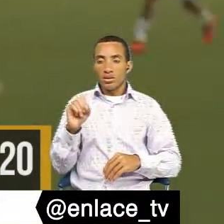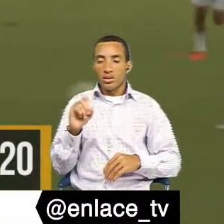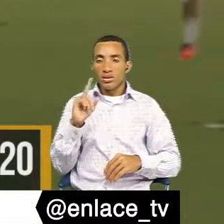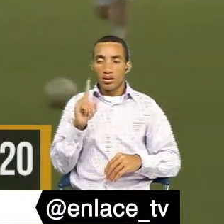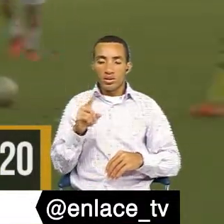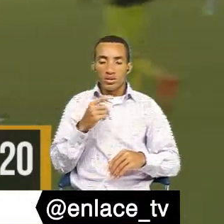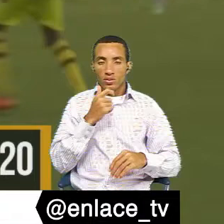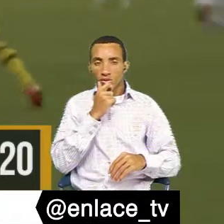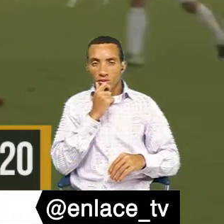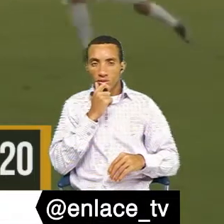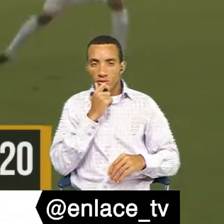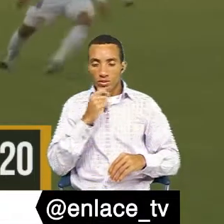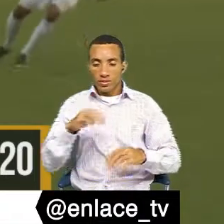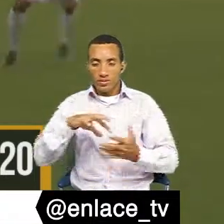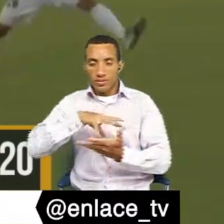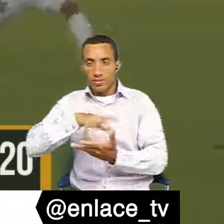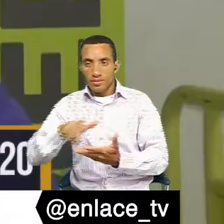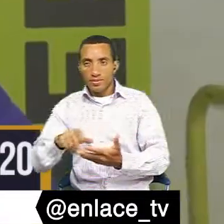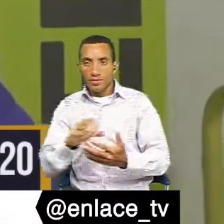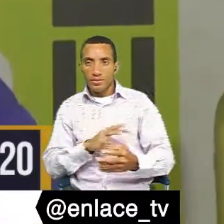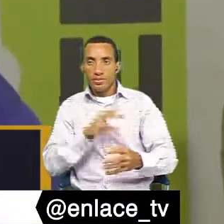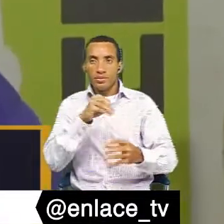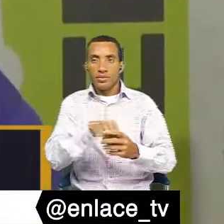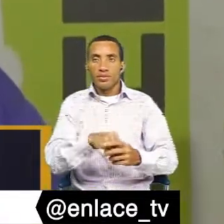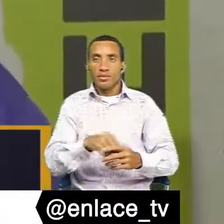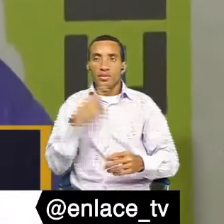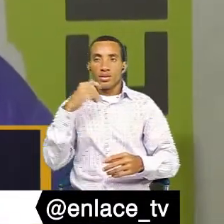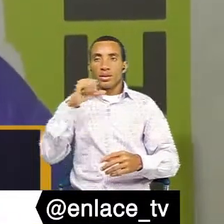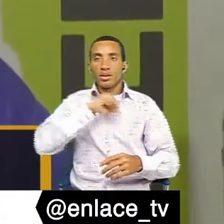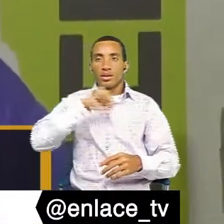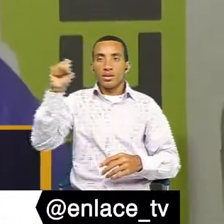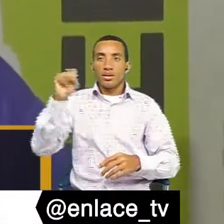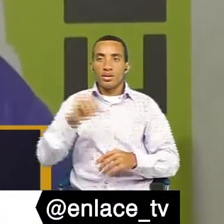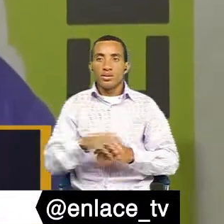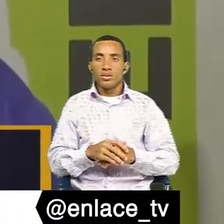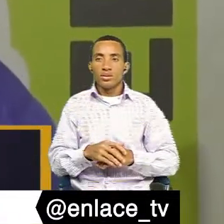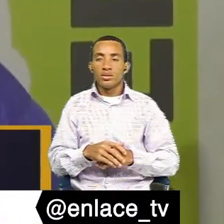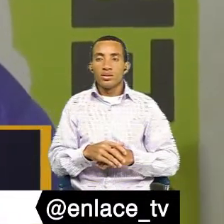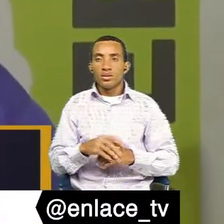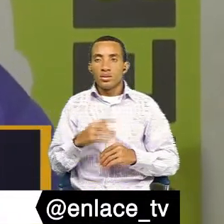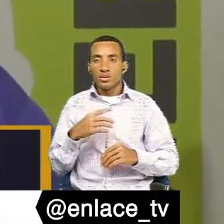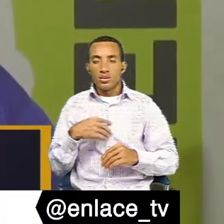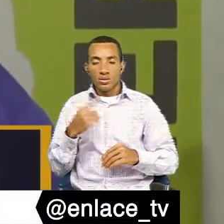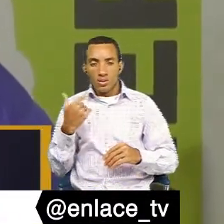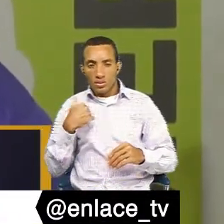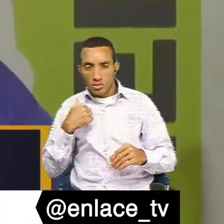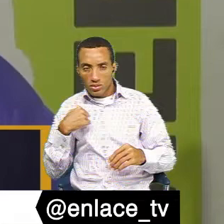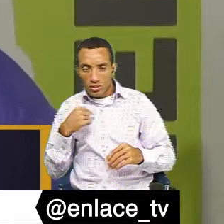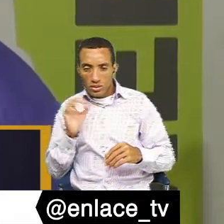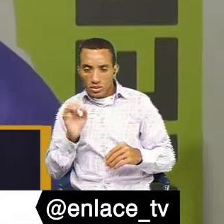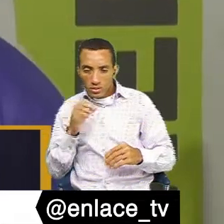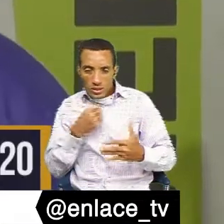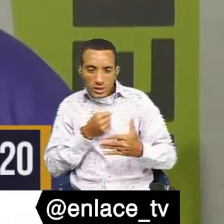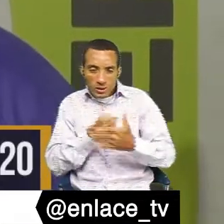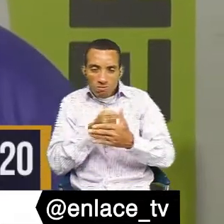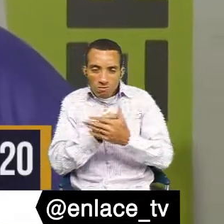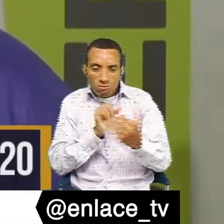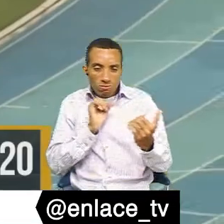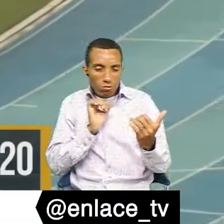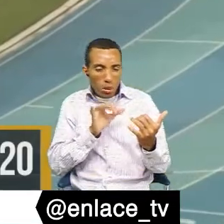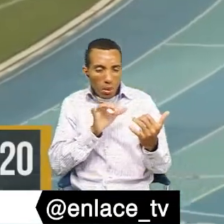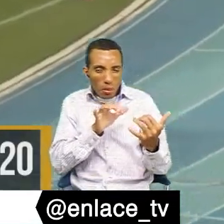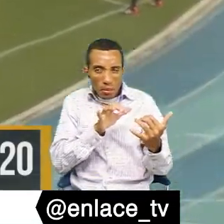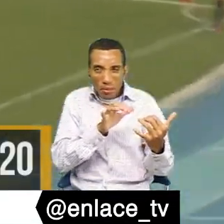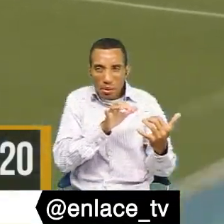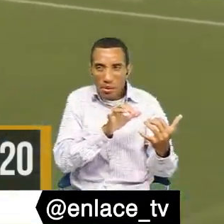la victoria alcanzada de visitante. Ganamos porque si nunca perdimos nuestra filosofía de juego, que es ir a presionar en todos los campos donde juguemos